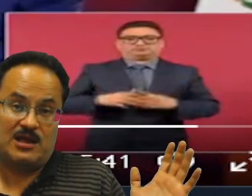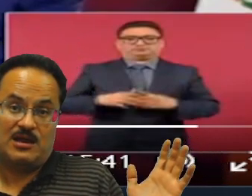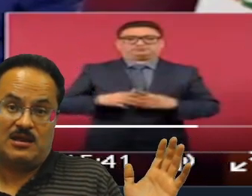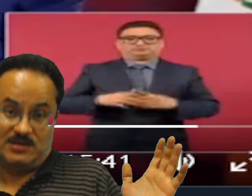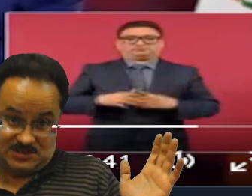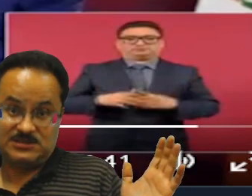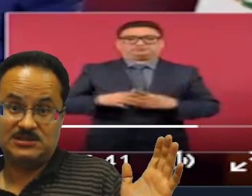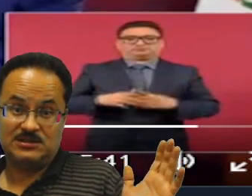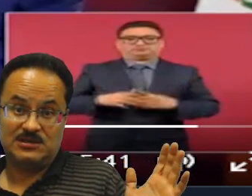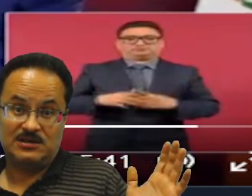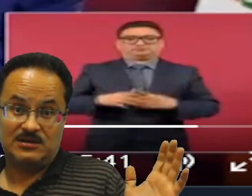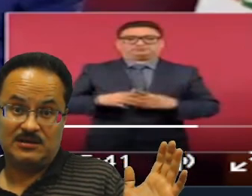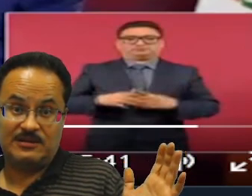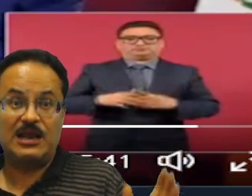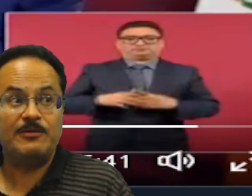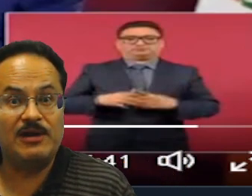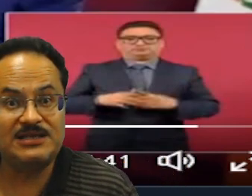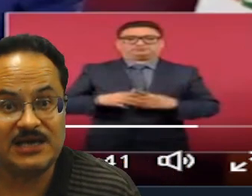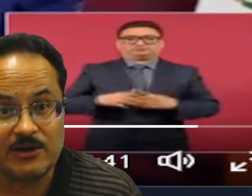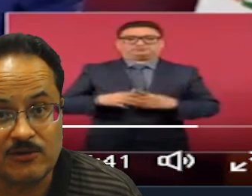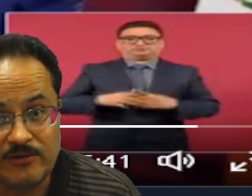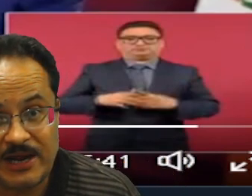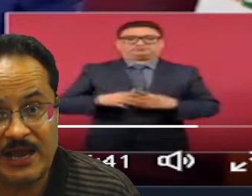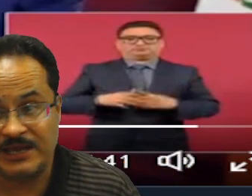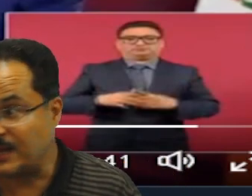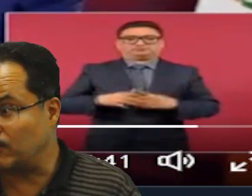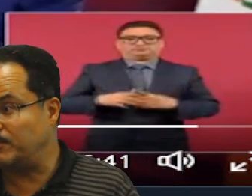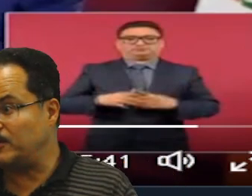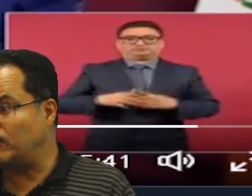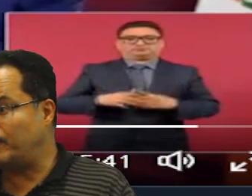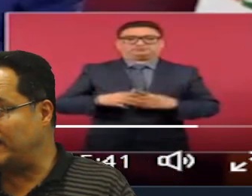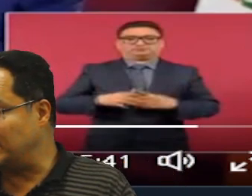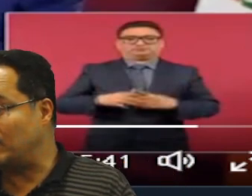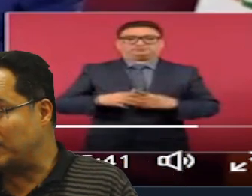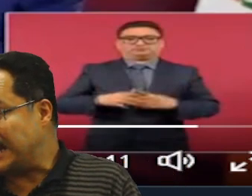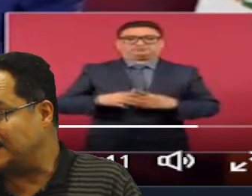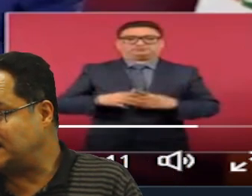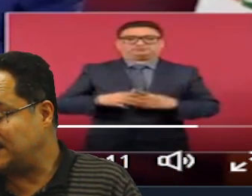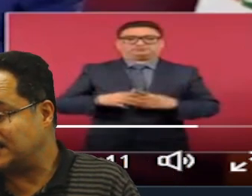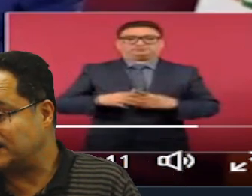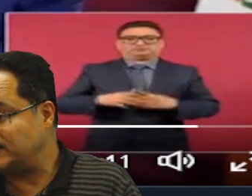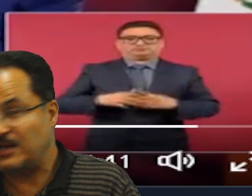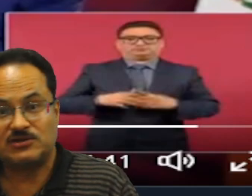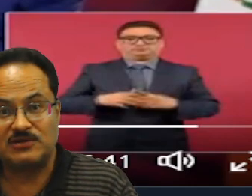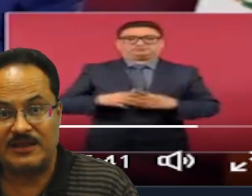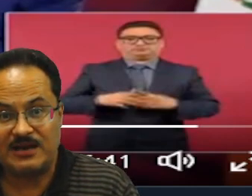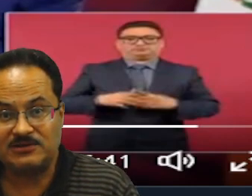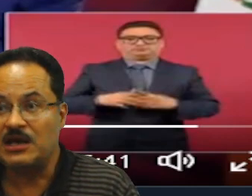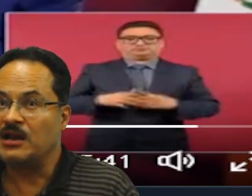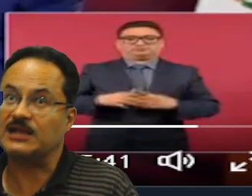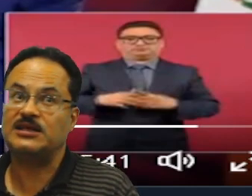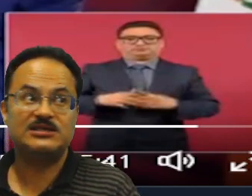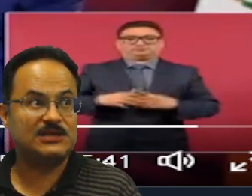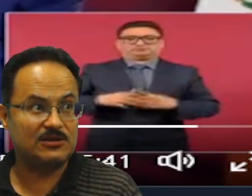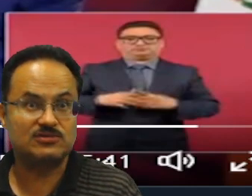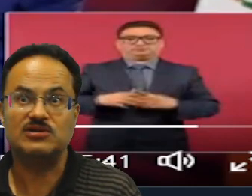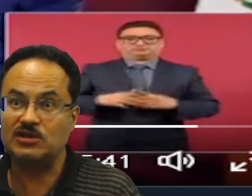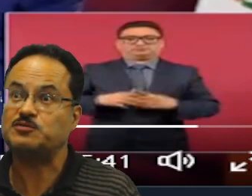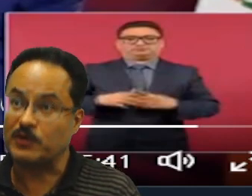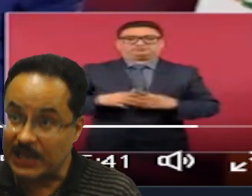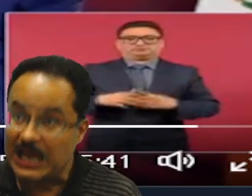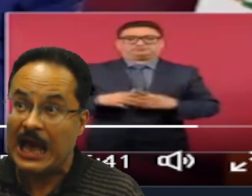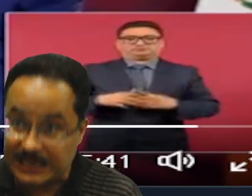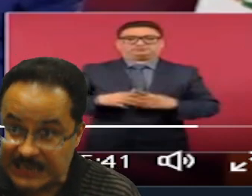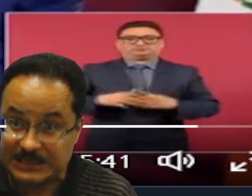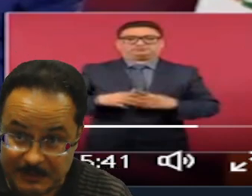culpa de la violencia que ocurre y que el gobierno no puede no garantiza la seguridad de los ciudadanos la tiene Estados Unidos